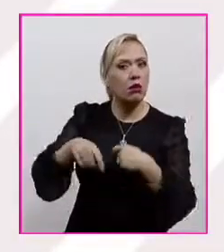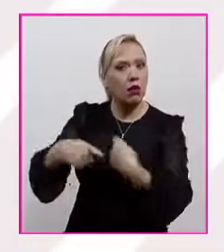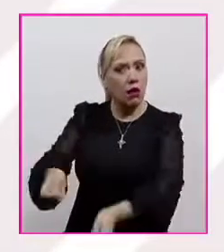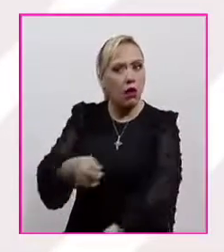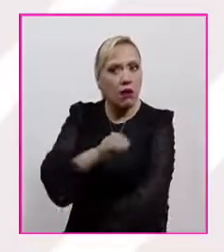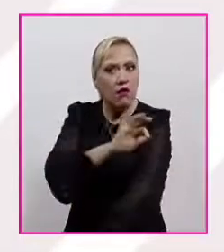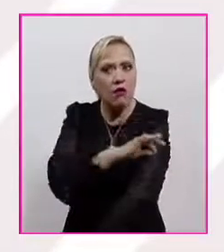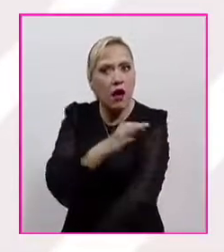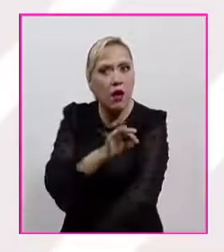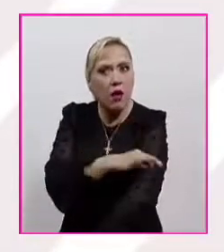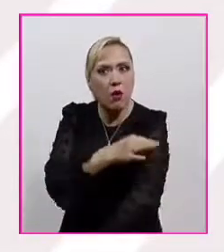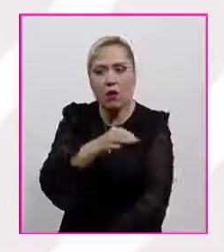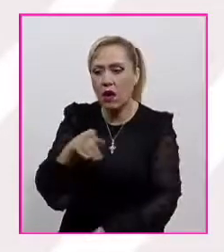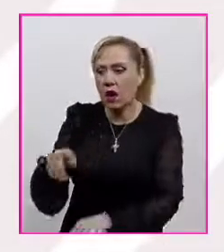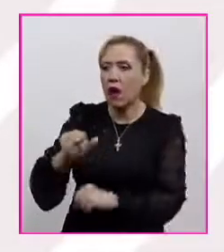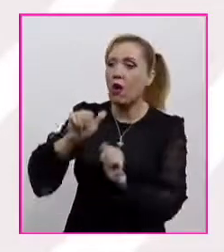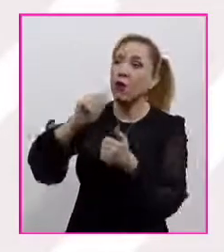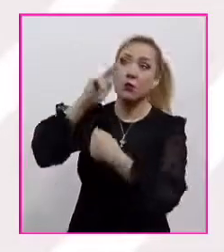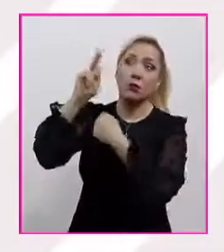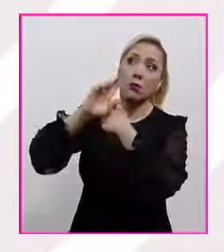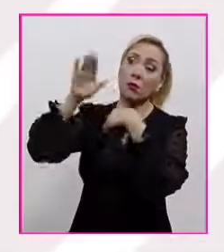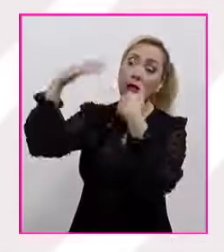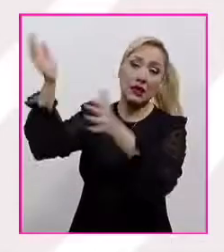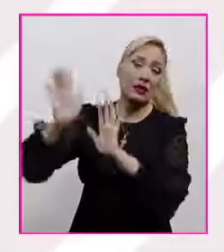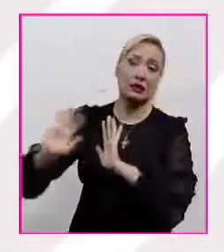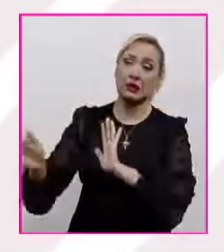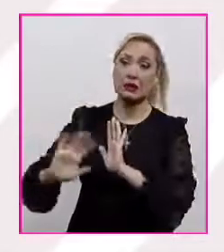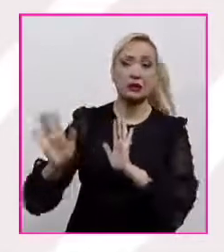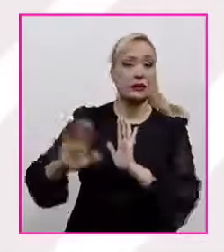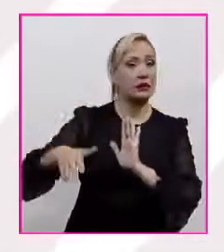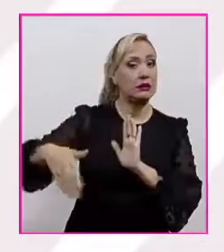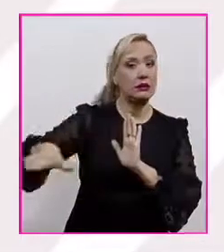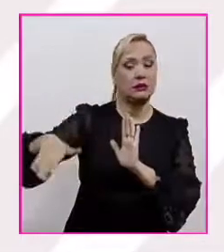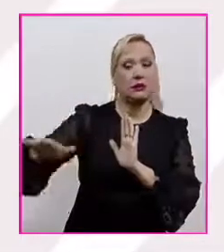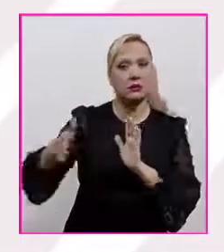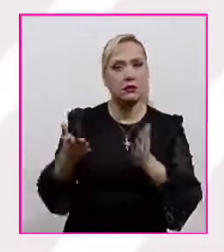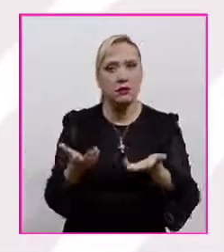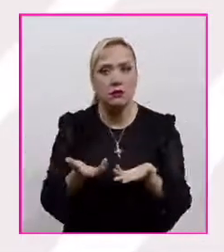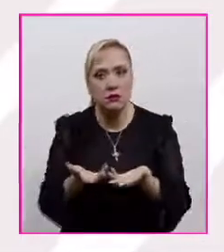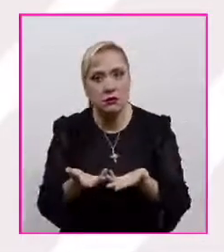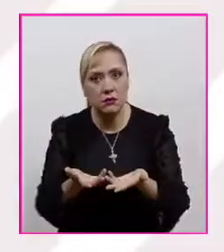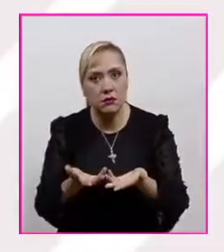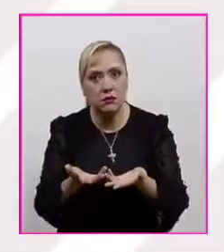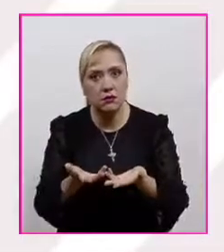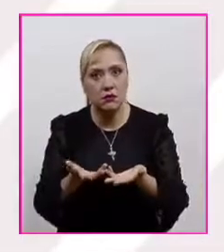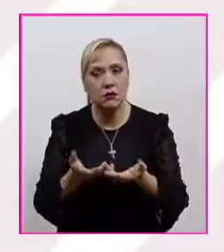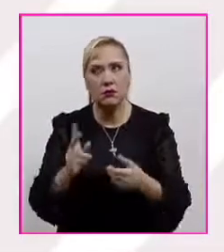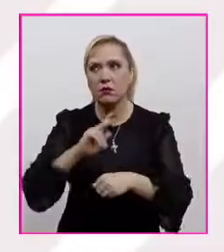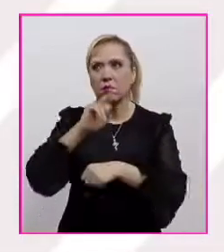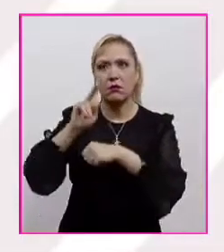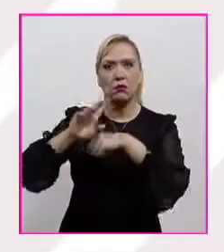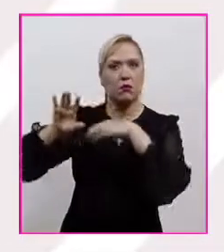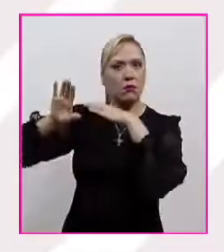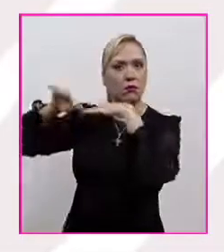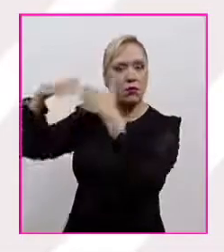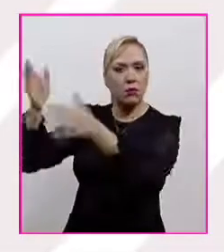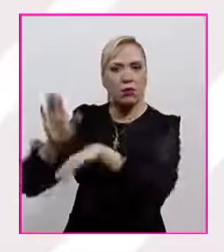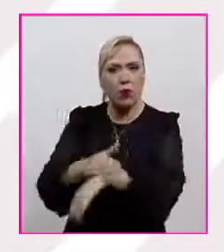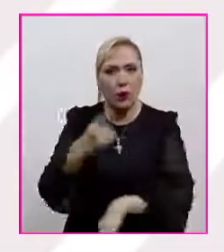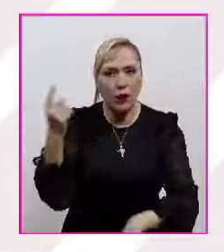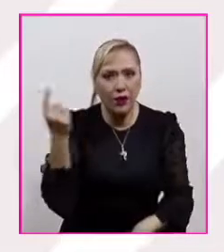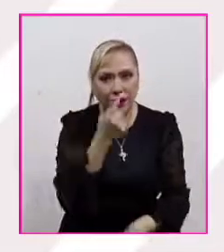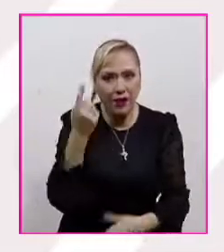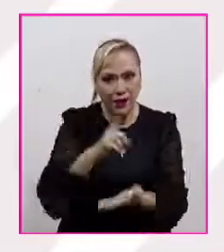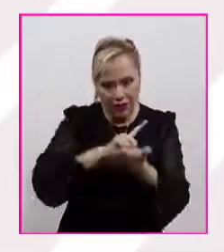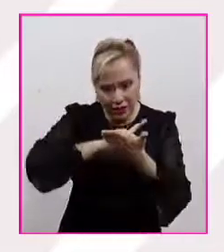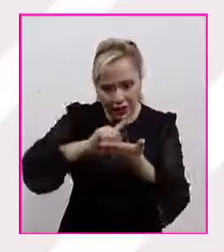vacunas por ser extranjeras. Aquí sí de pronto hubo simplemente el hecho de ser extranjeros o extranjeras, ¿no? Lo